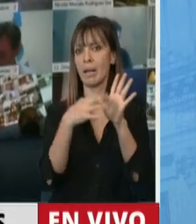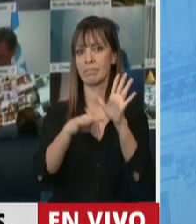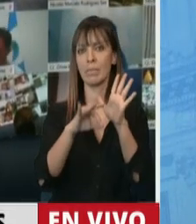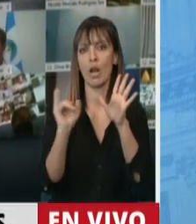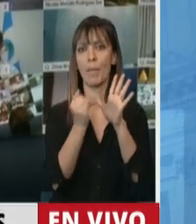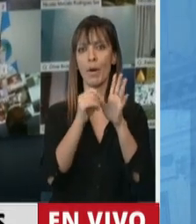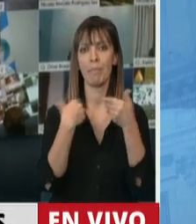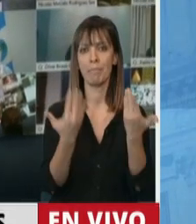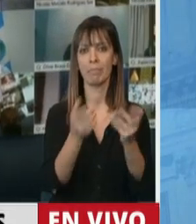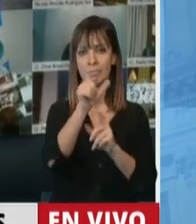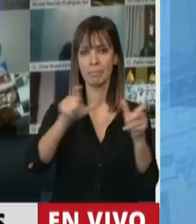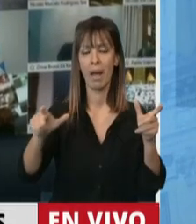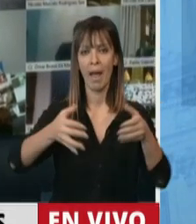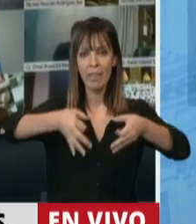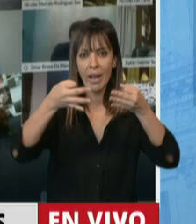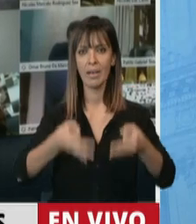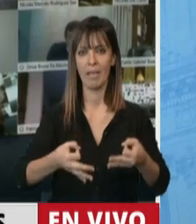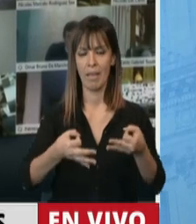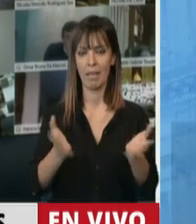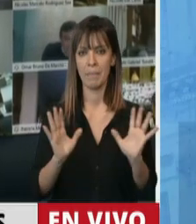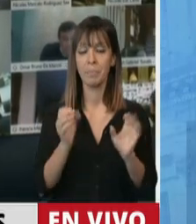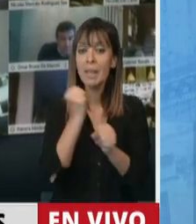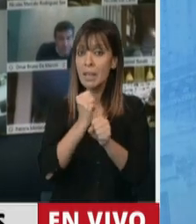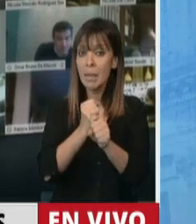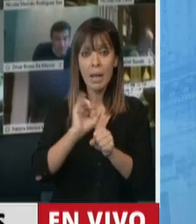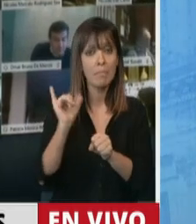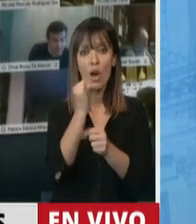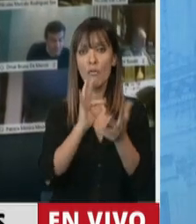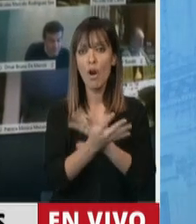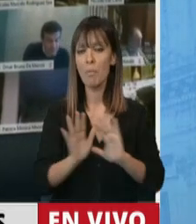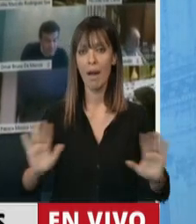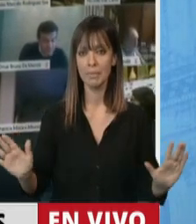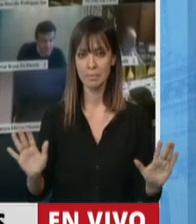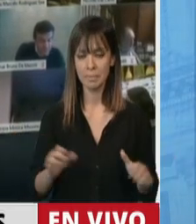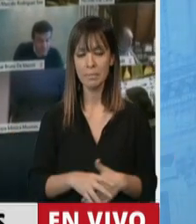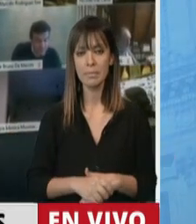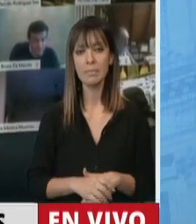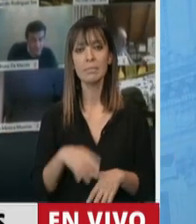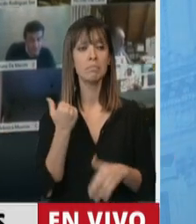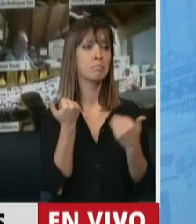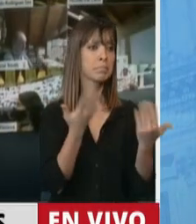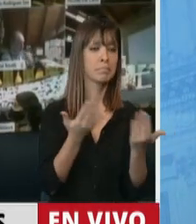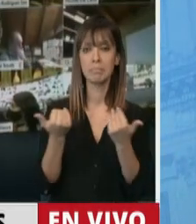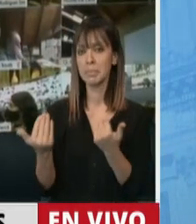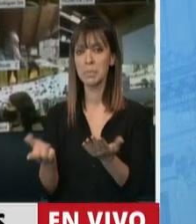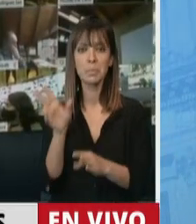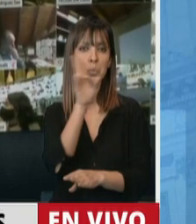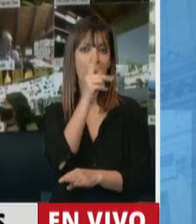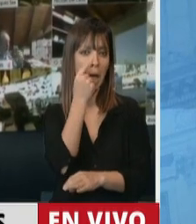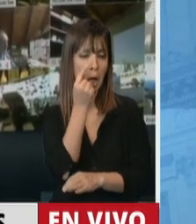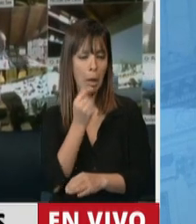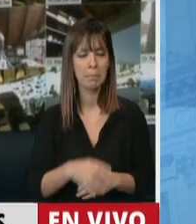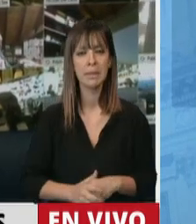posible, la dignificación de cada uno de ellos, de trabajar de la mejor manera posible, tanto para hombres y mujeres. Por